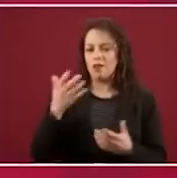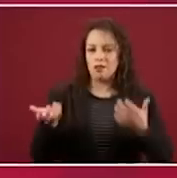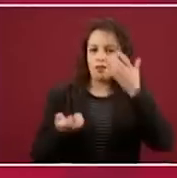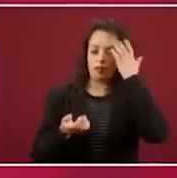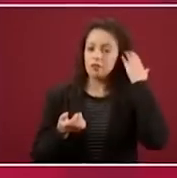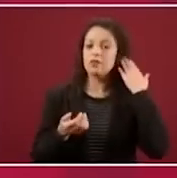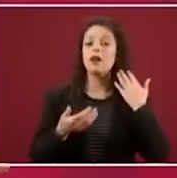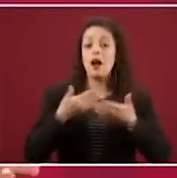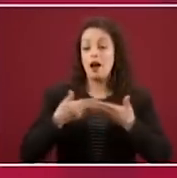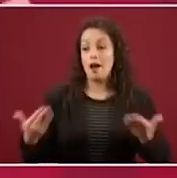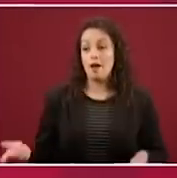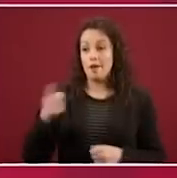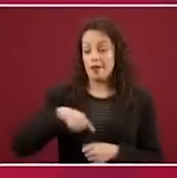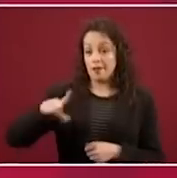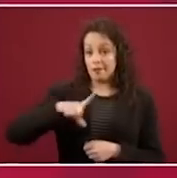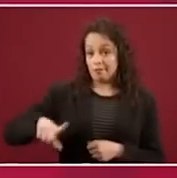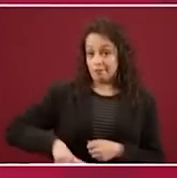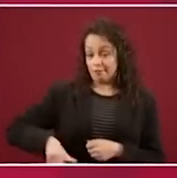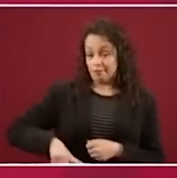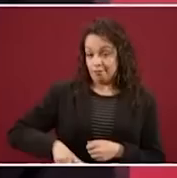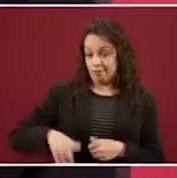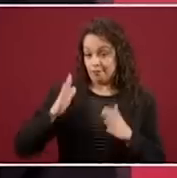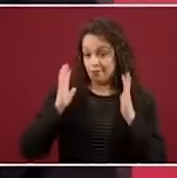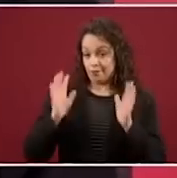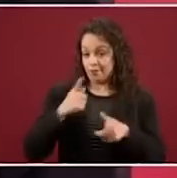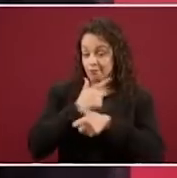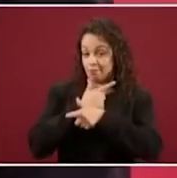Entonces, ¿qué hicieron los gobiernos neoliberales?